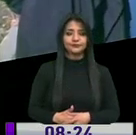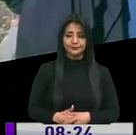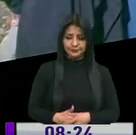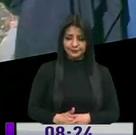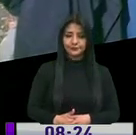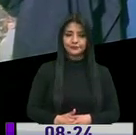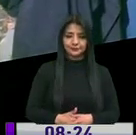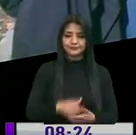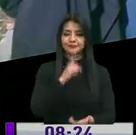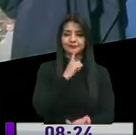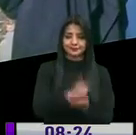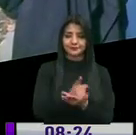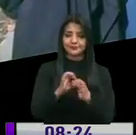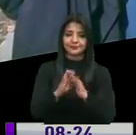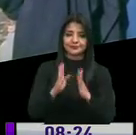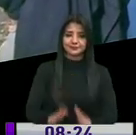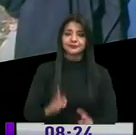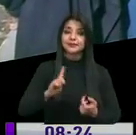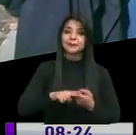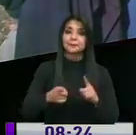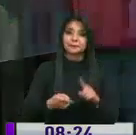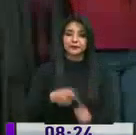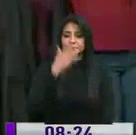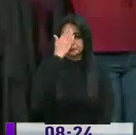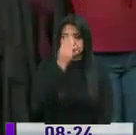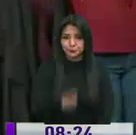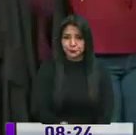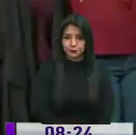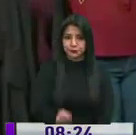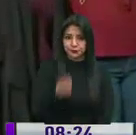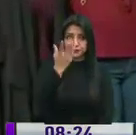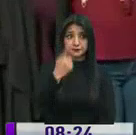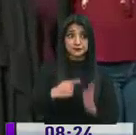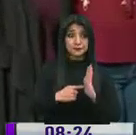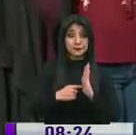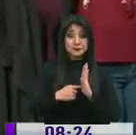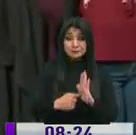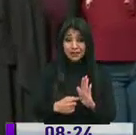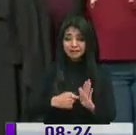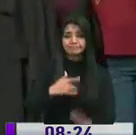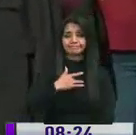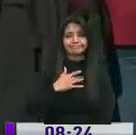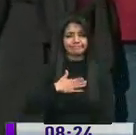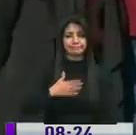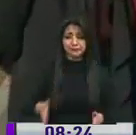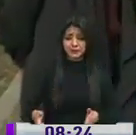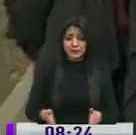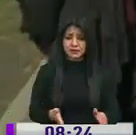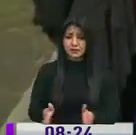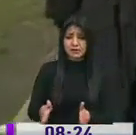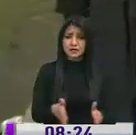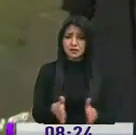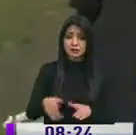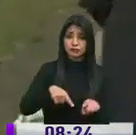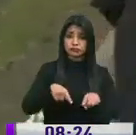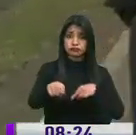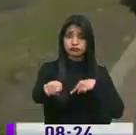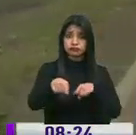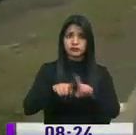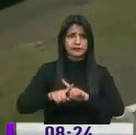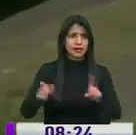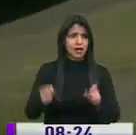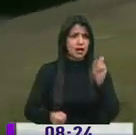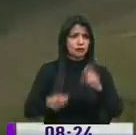Así es, Roberto, amigos, que tengan un excelente día. Podemos ver las condiciones lamentables de la vía y es muy, muy transitada. Así que también